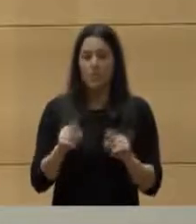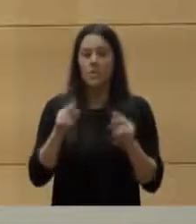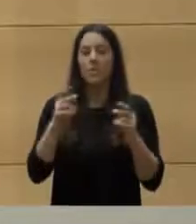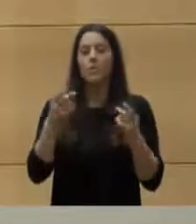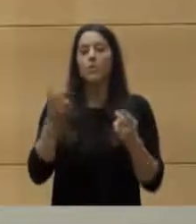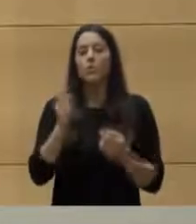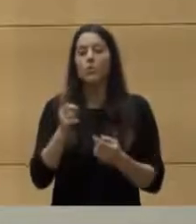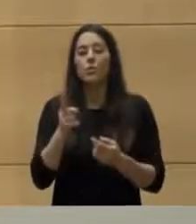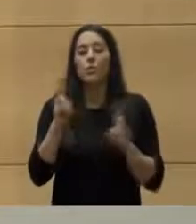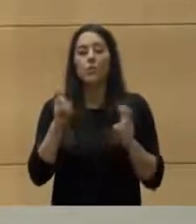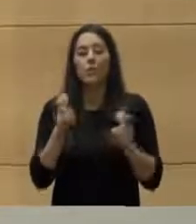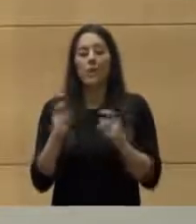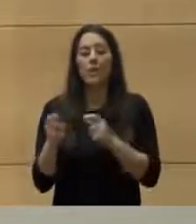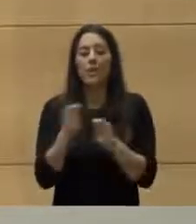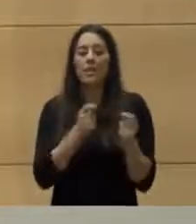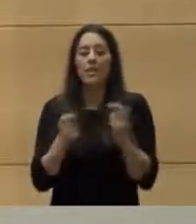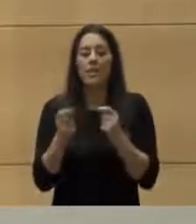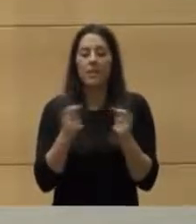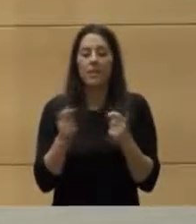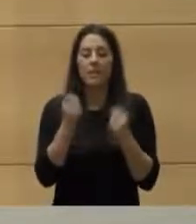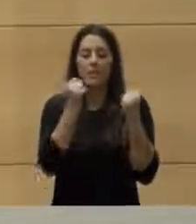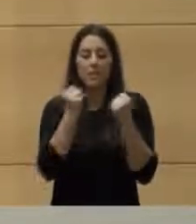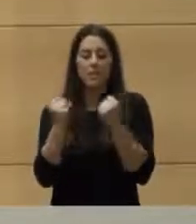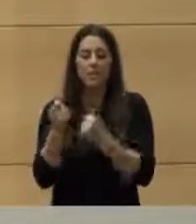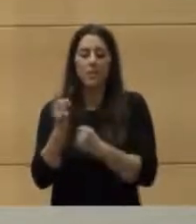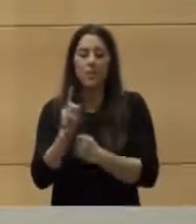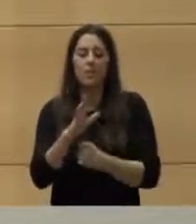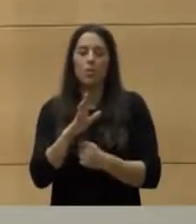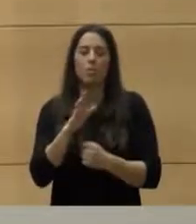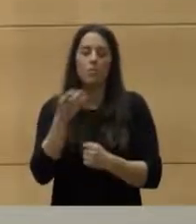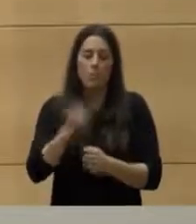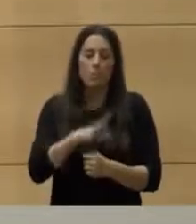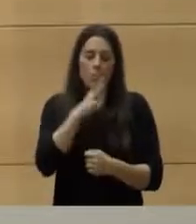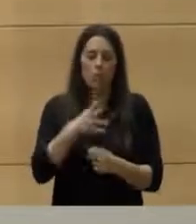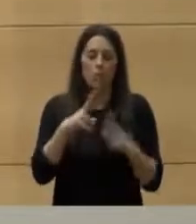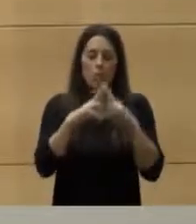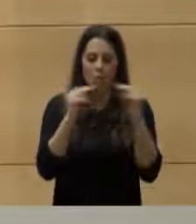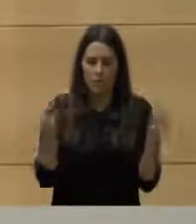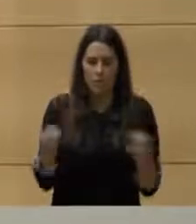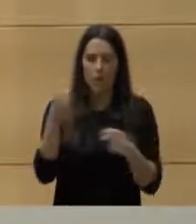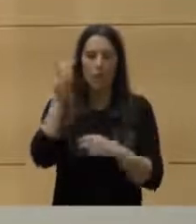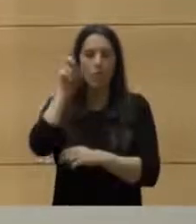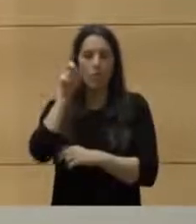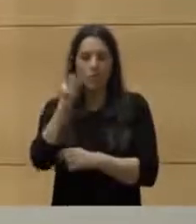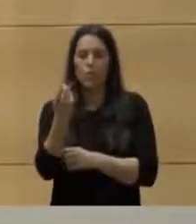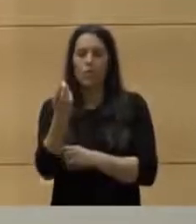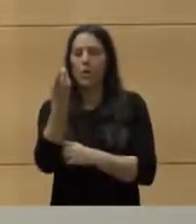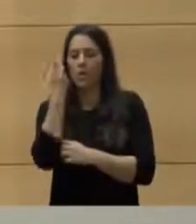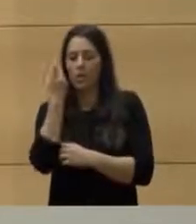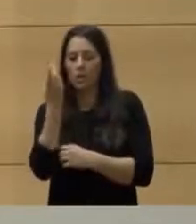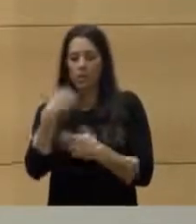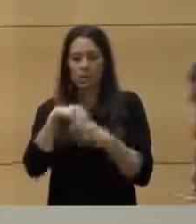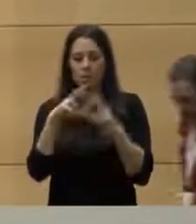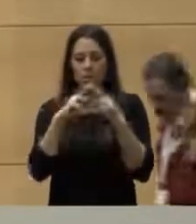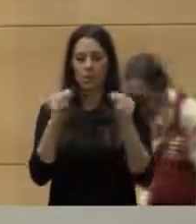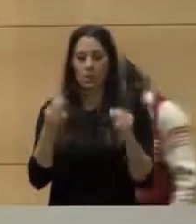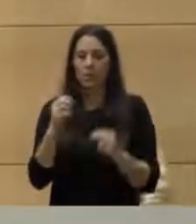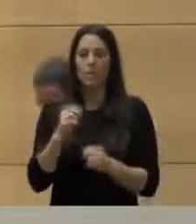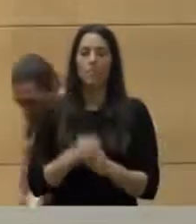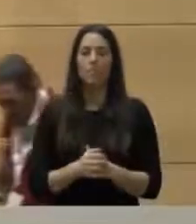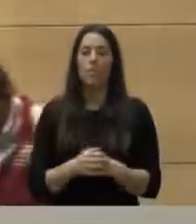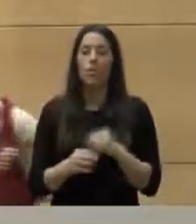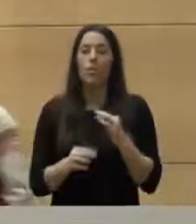también, porque la universidad, los profesores de la misma y los estudiantes, ojalá, desde la memoria de los